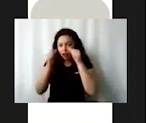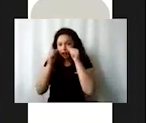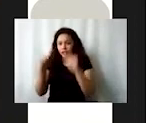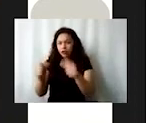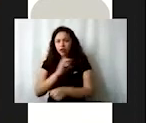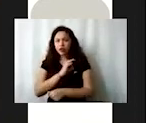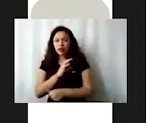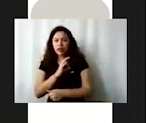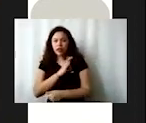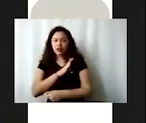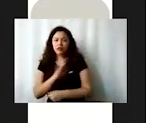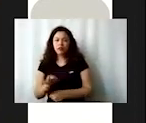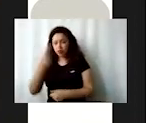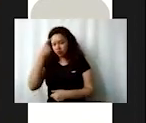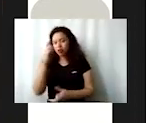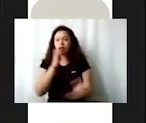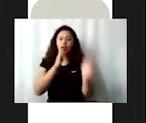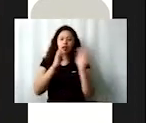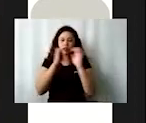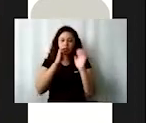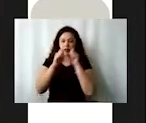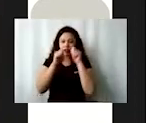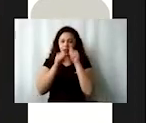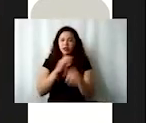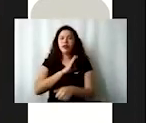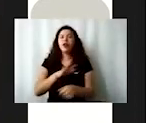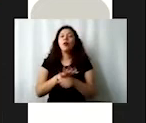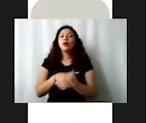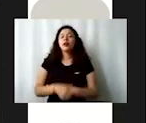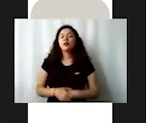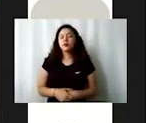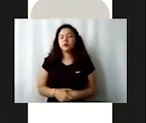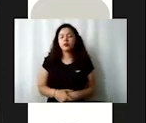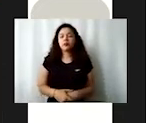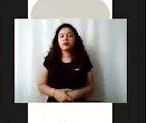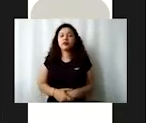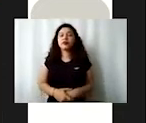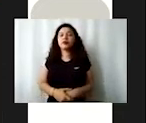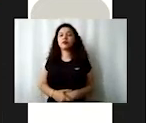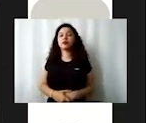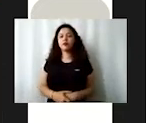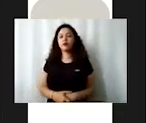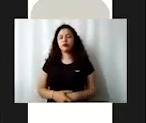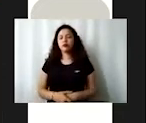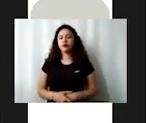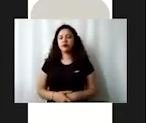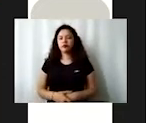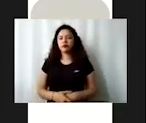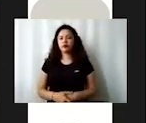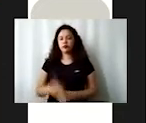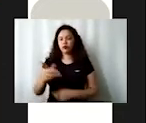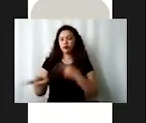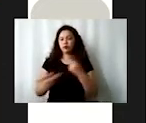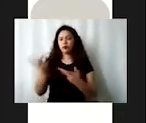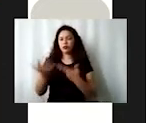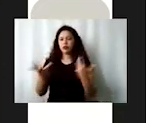en esta entrevista son, en estas preguntas que tú puedes realizar.